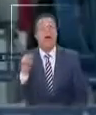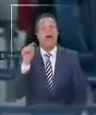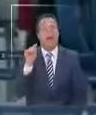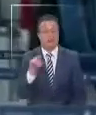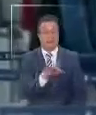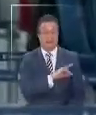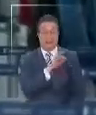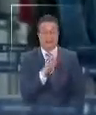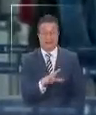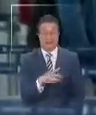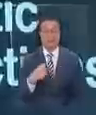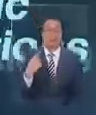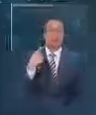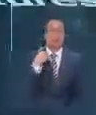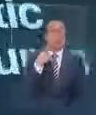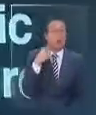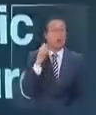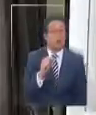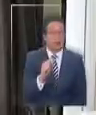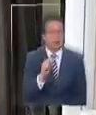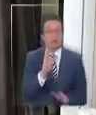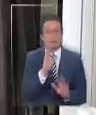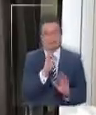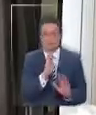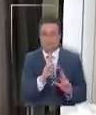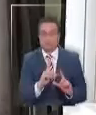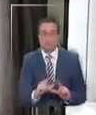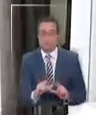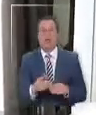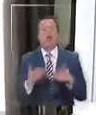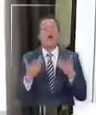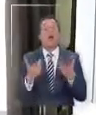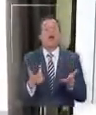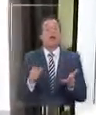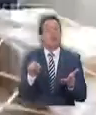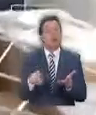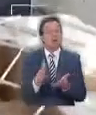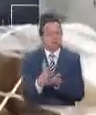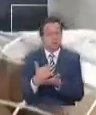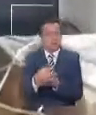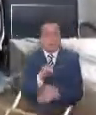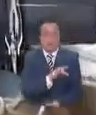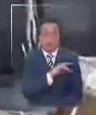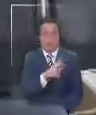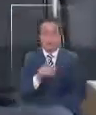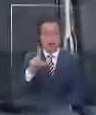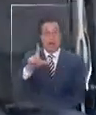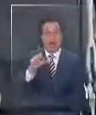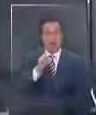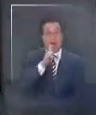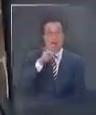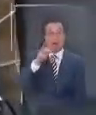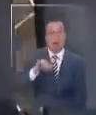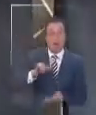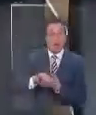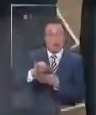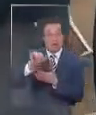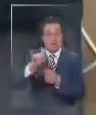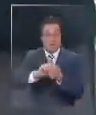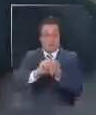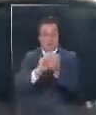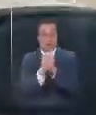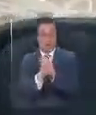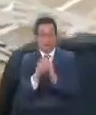Chile también buscan mitigar. En una medida inédita en el país, LATAM refaccionó uno de sus aviones